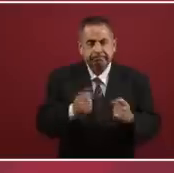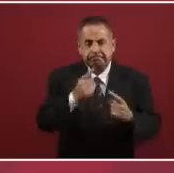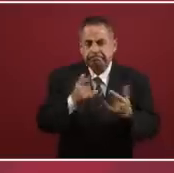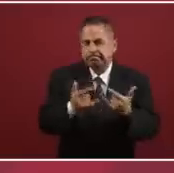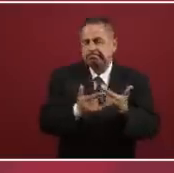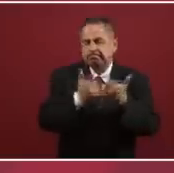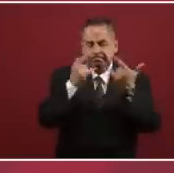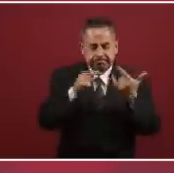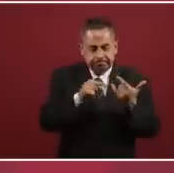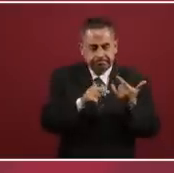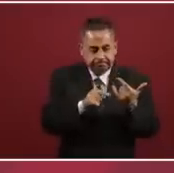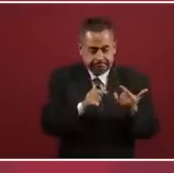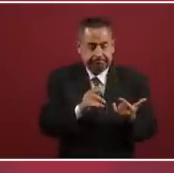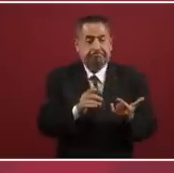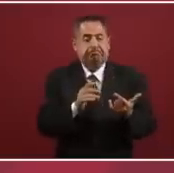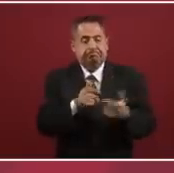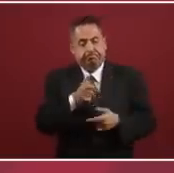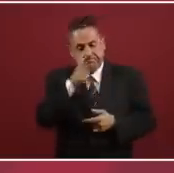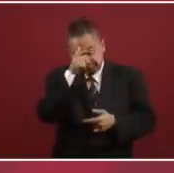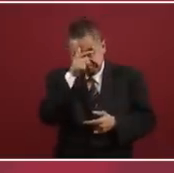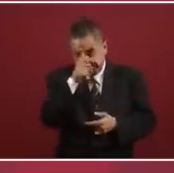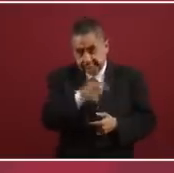significativas de lo que